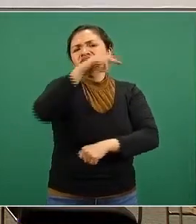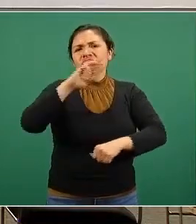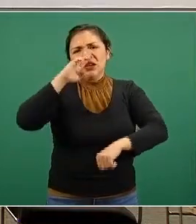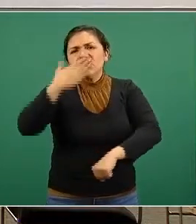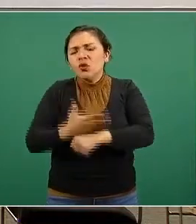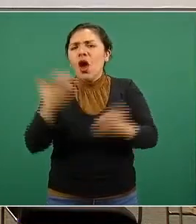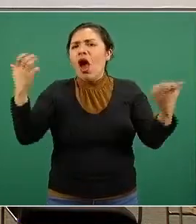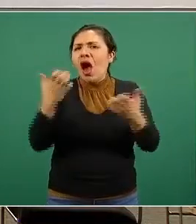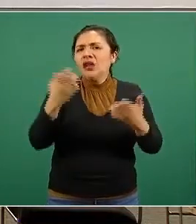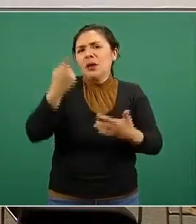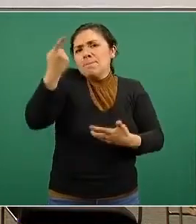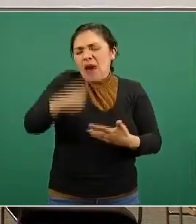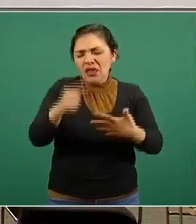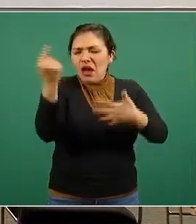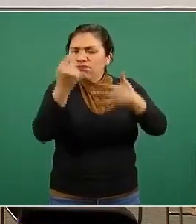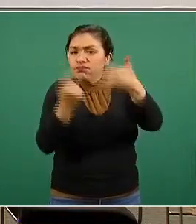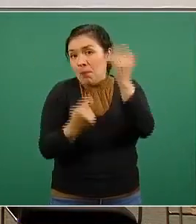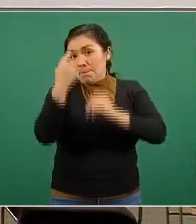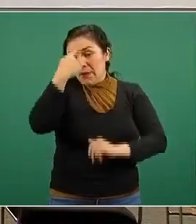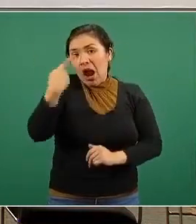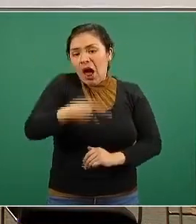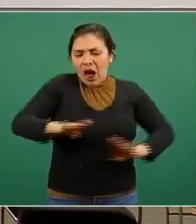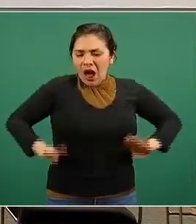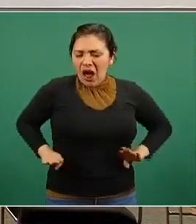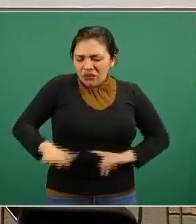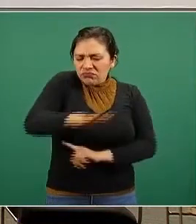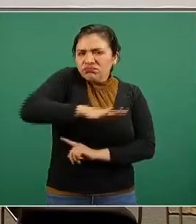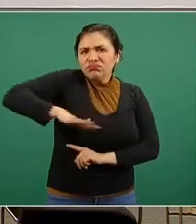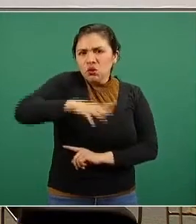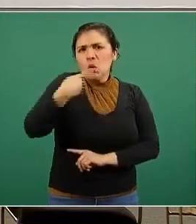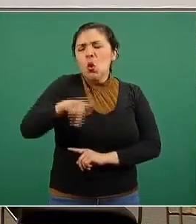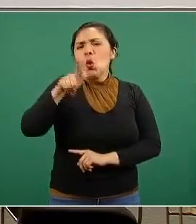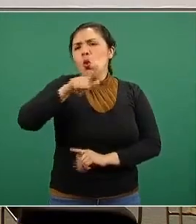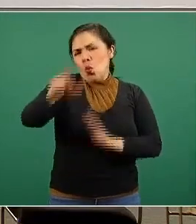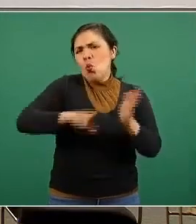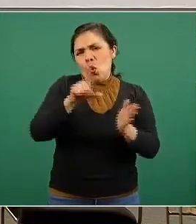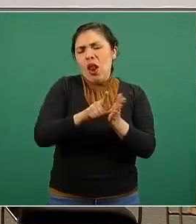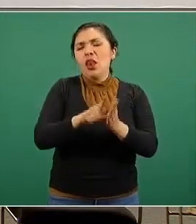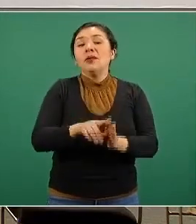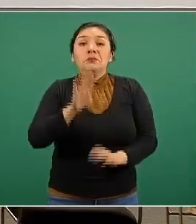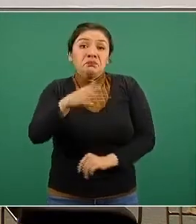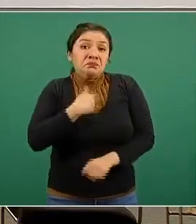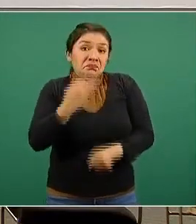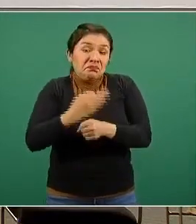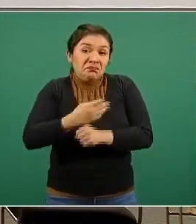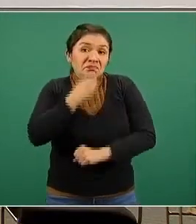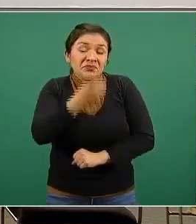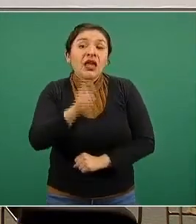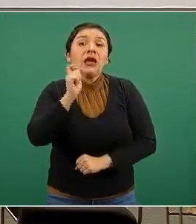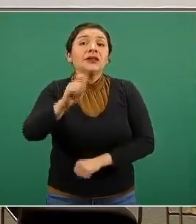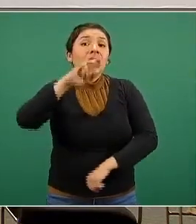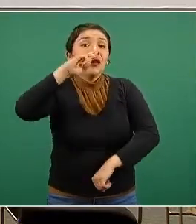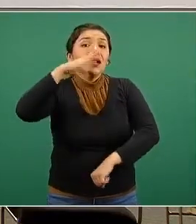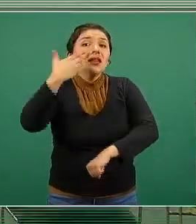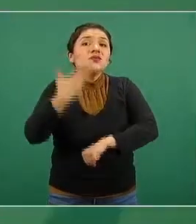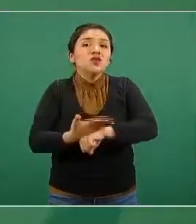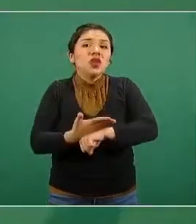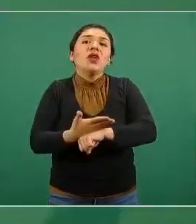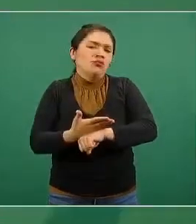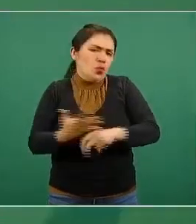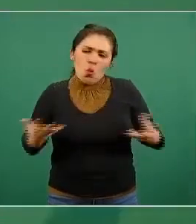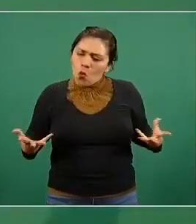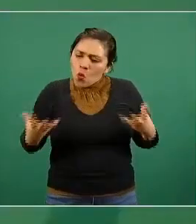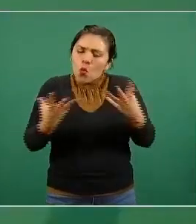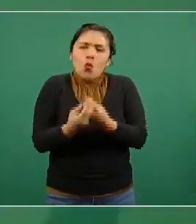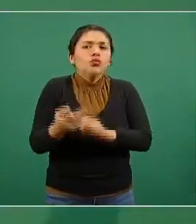han emitido para sus situaciones locales, lo que podemos decir es que esto es una responsabilidad